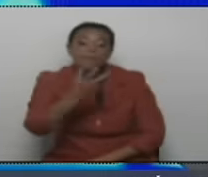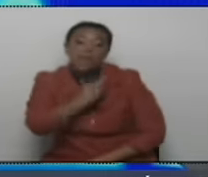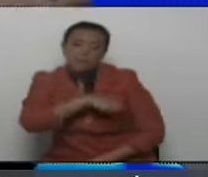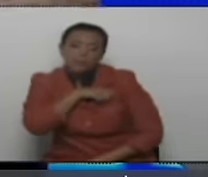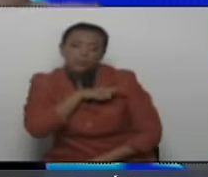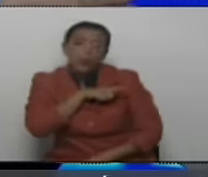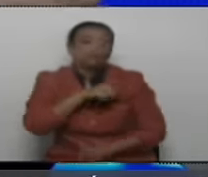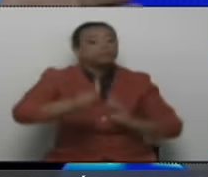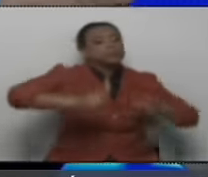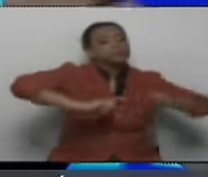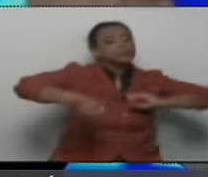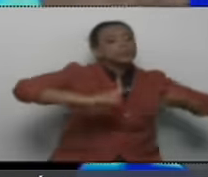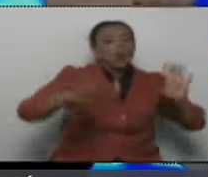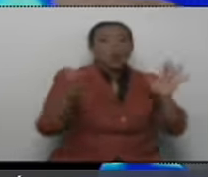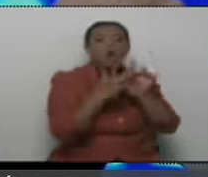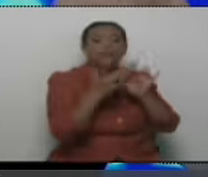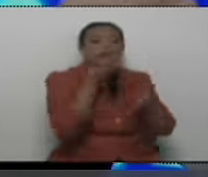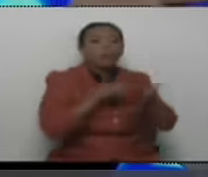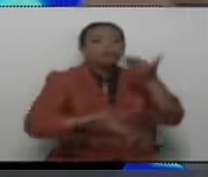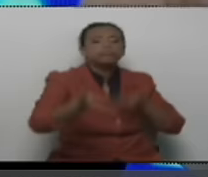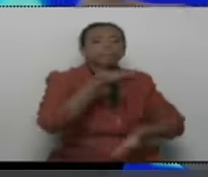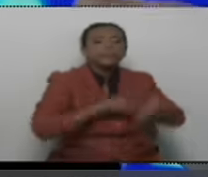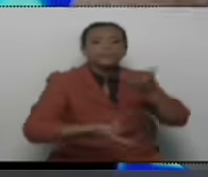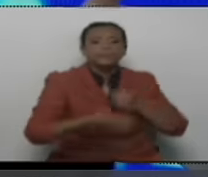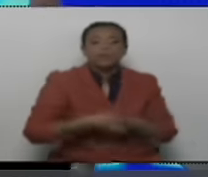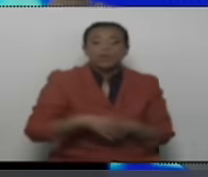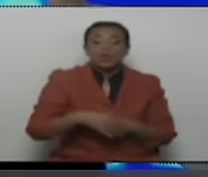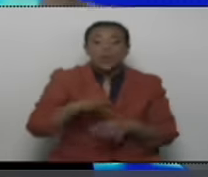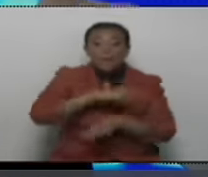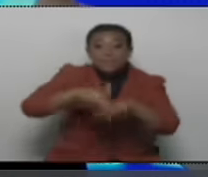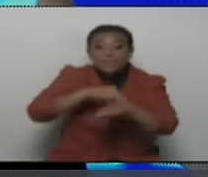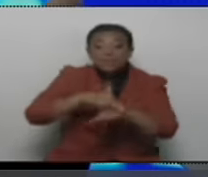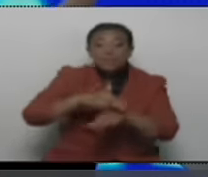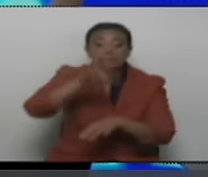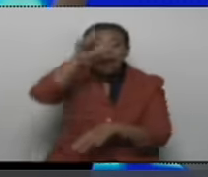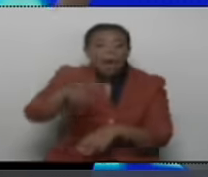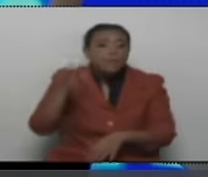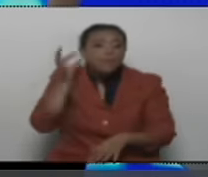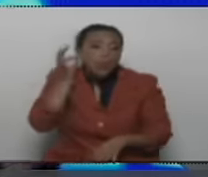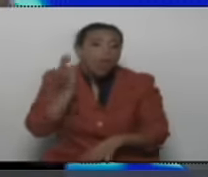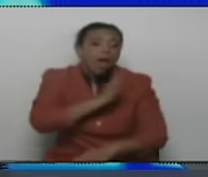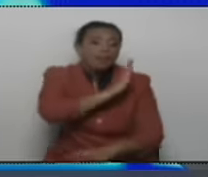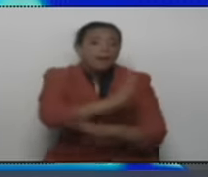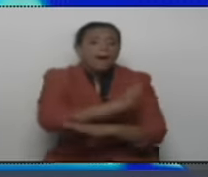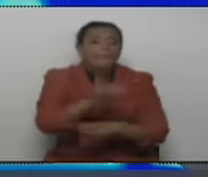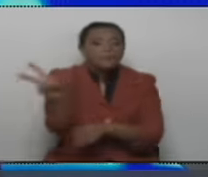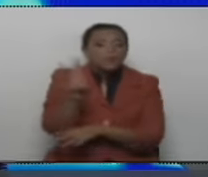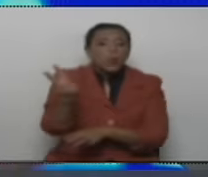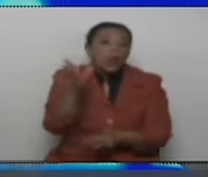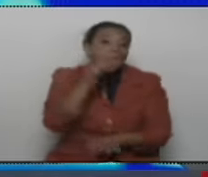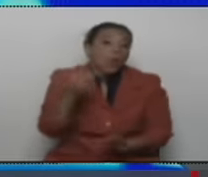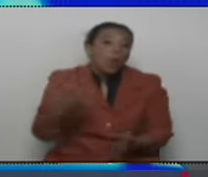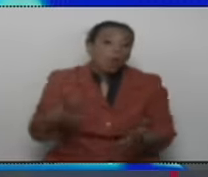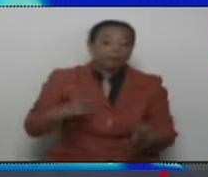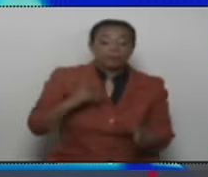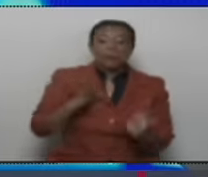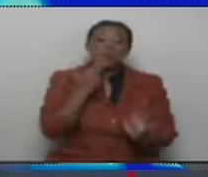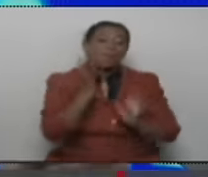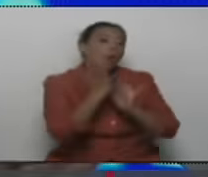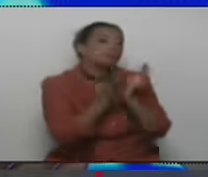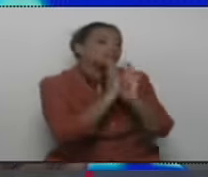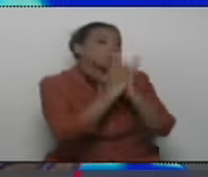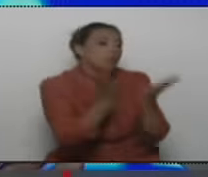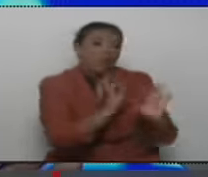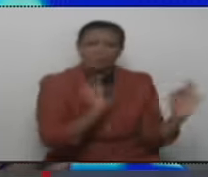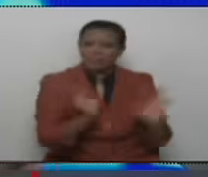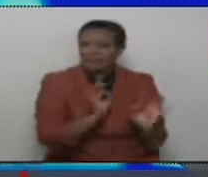de Defensa. También uno escuchó en estos días a la ministra de Defensa Robles atacar a Venezuela en un acto que era el bautizo de un libro, que no tiene nada